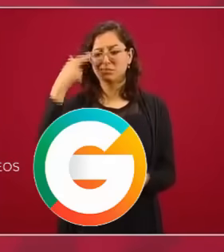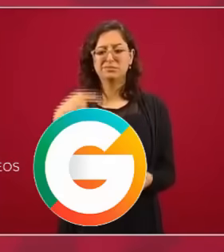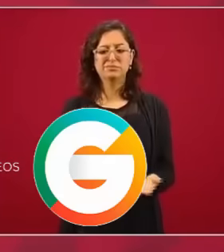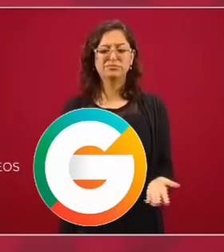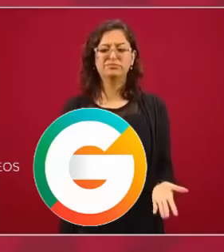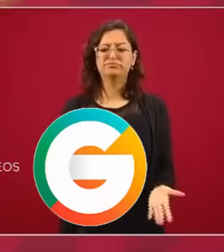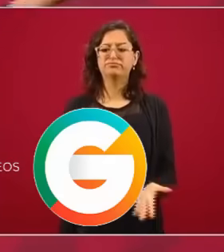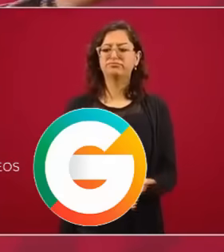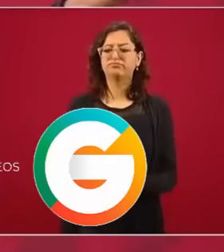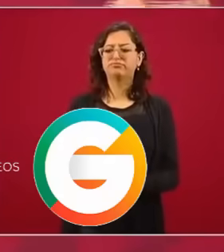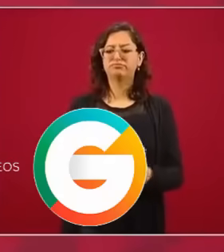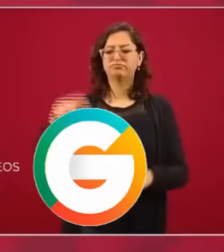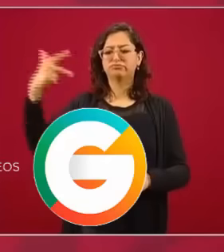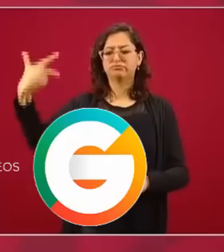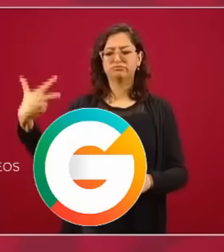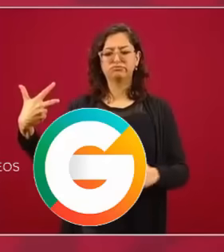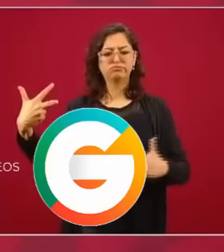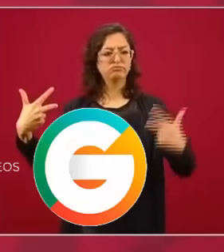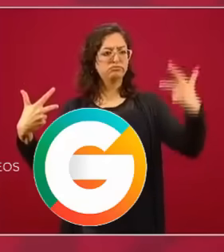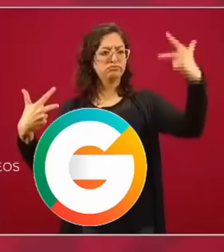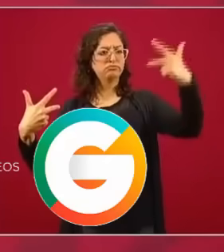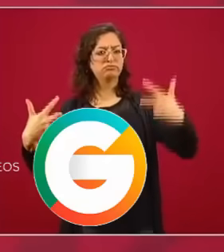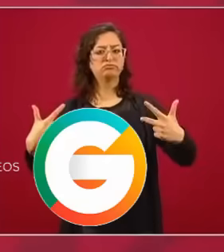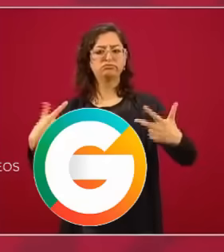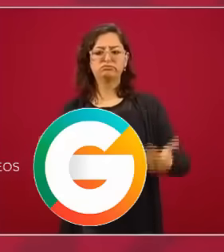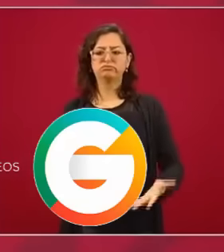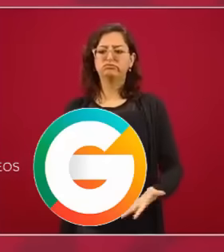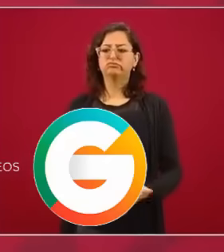de las cámaras.